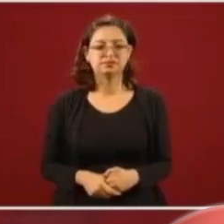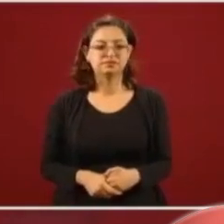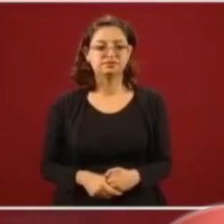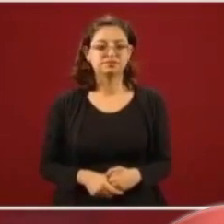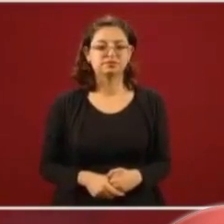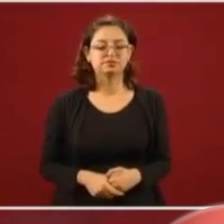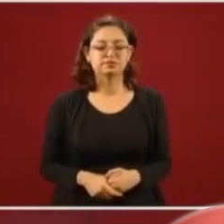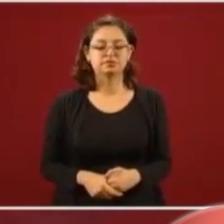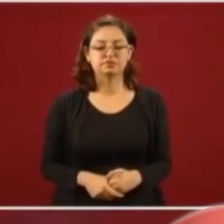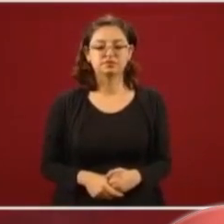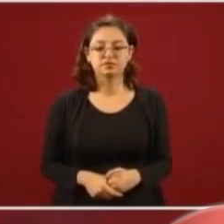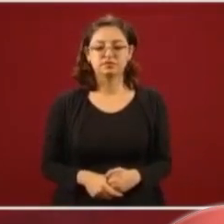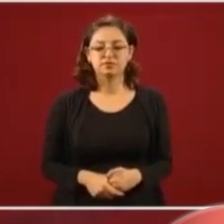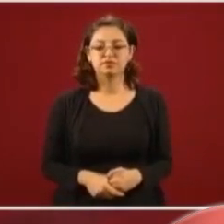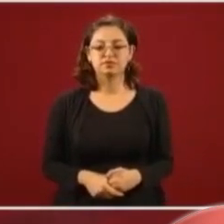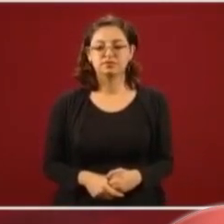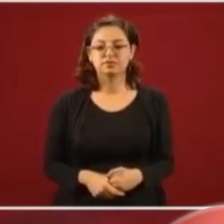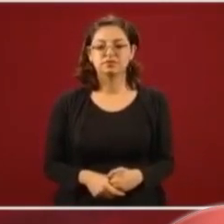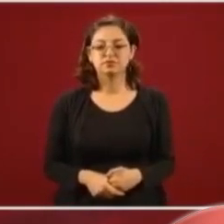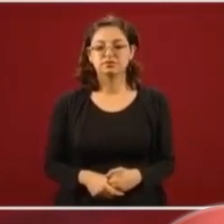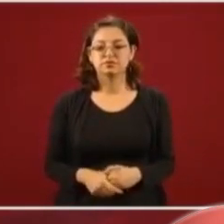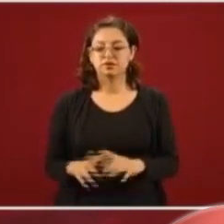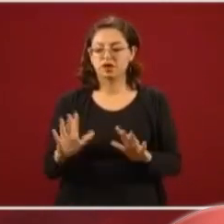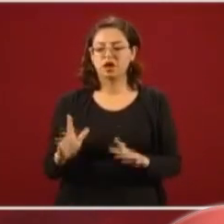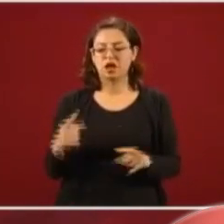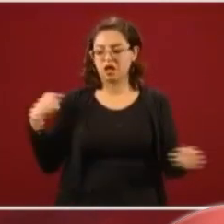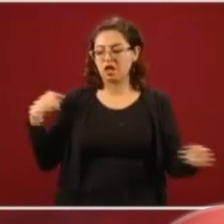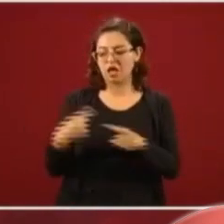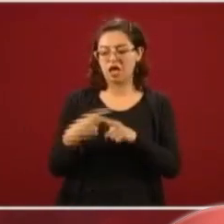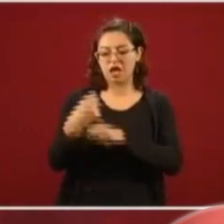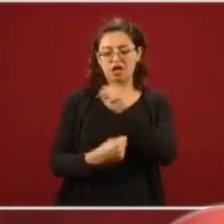una cantidad, ¿no?, de presupuesto no ejercido